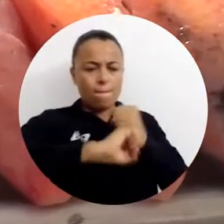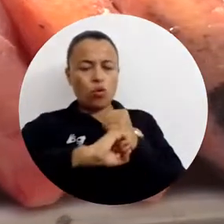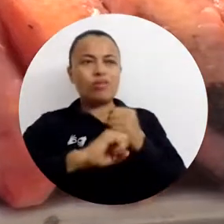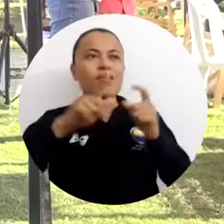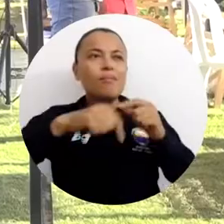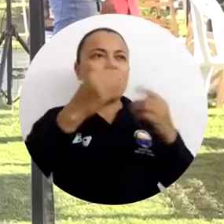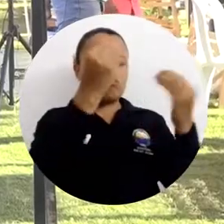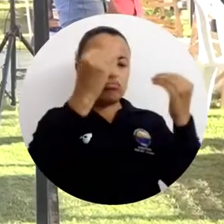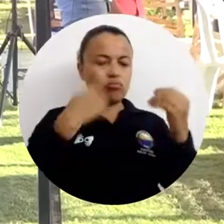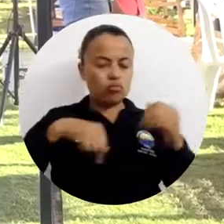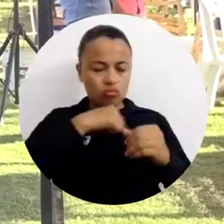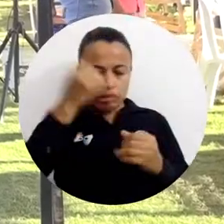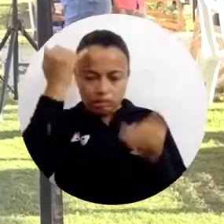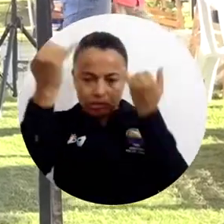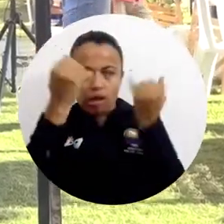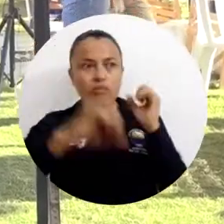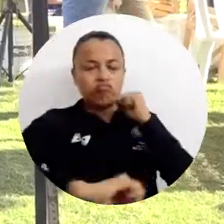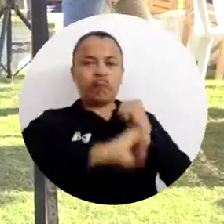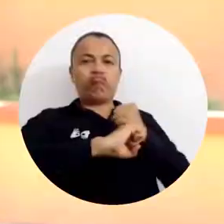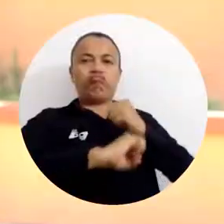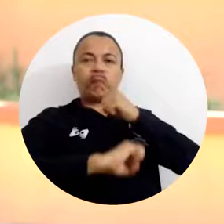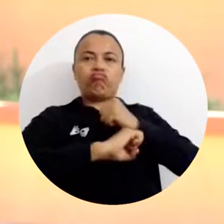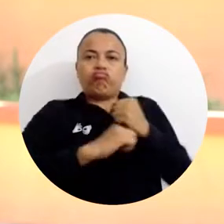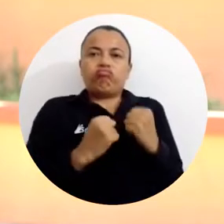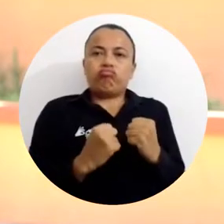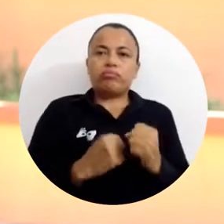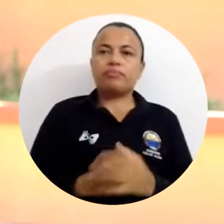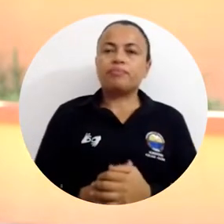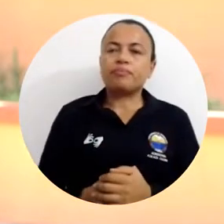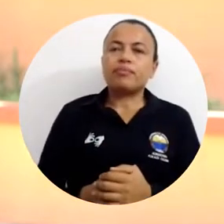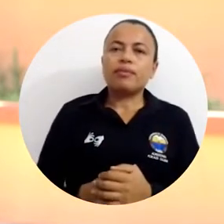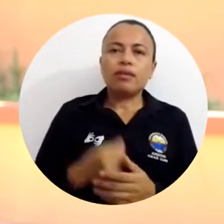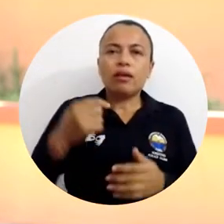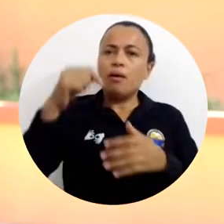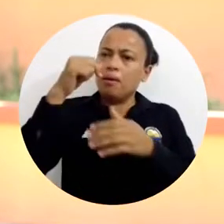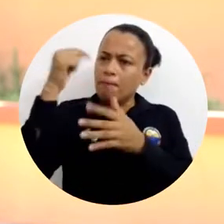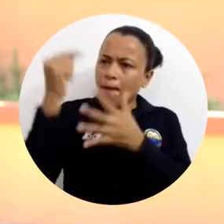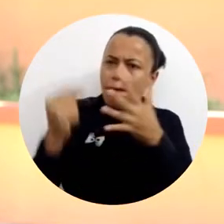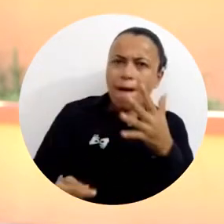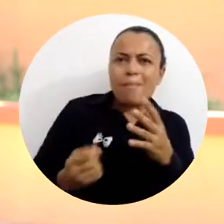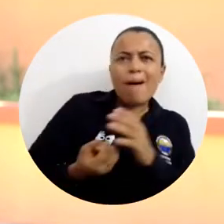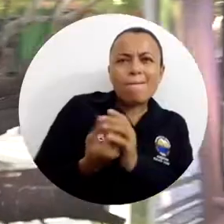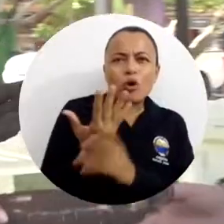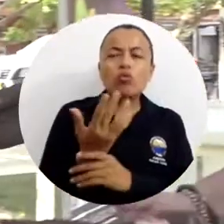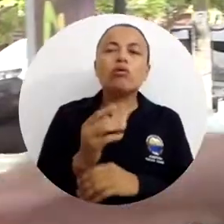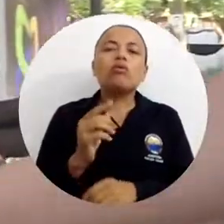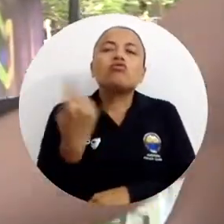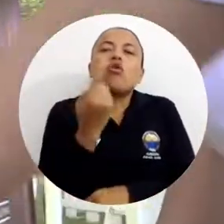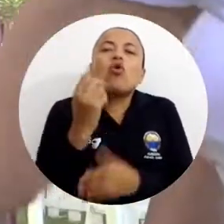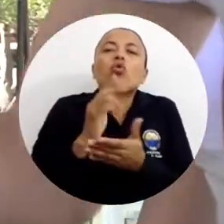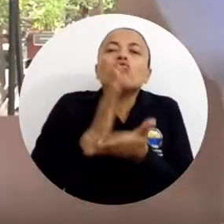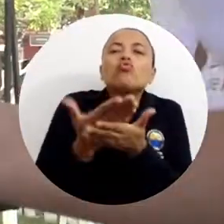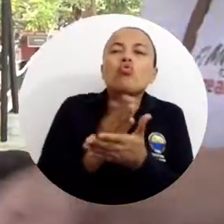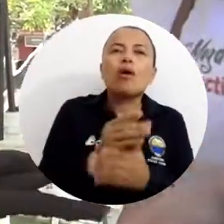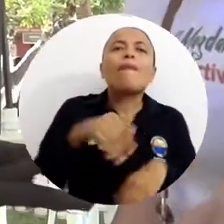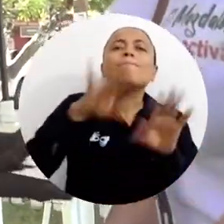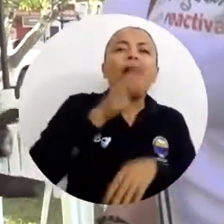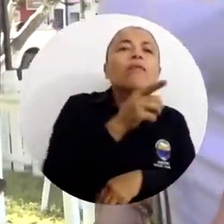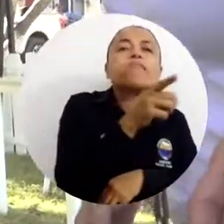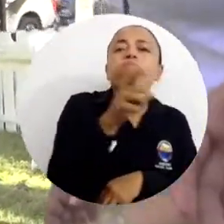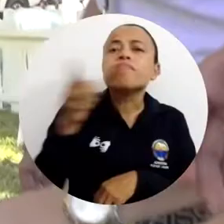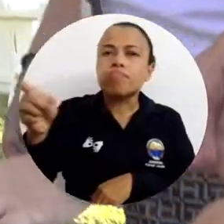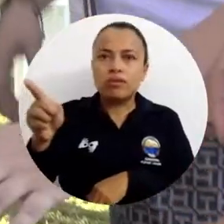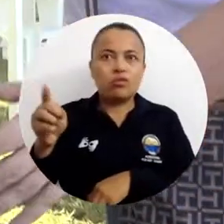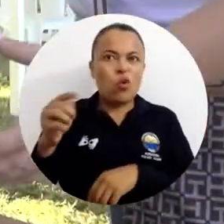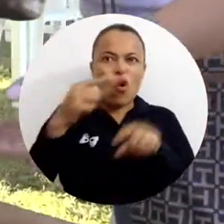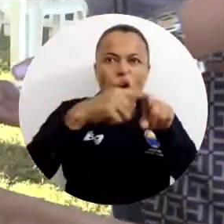acompañamiento y el fortalecimiento a nuestras iniciativas. Pueden mostrar la variedad de productos que ofrecen, no solamente yuca, que es